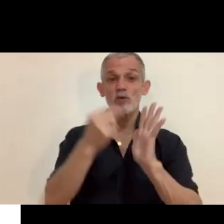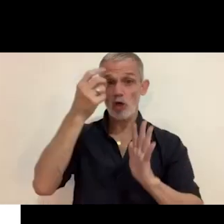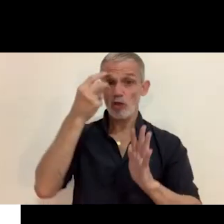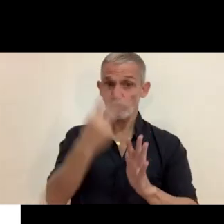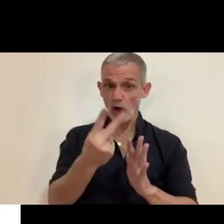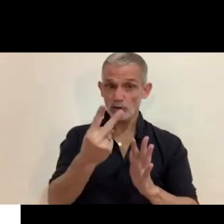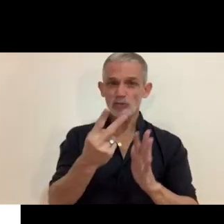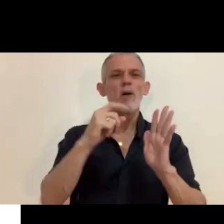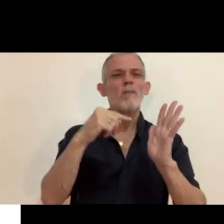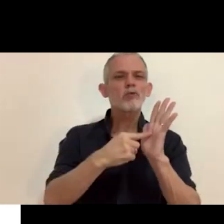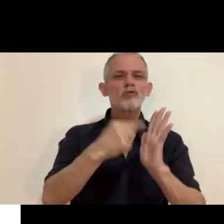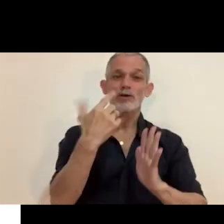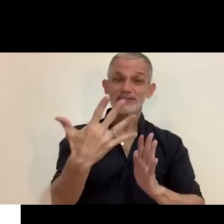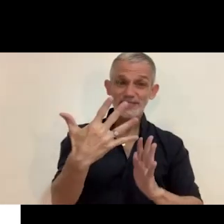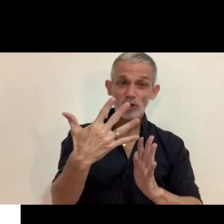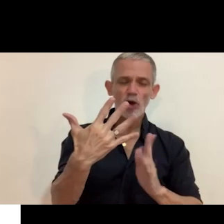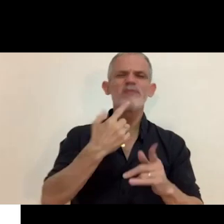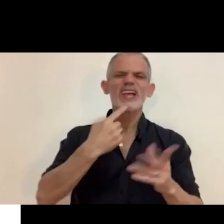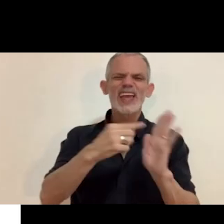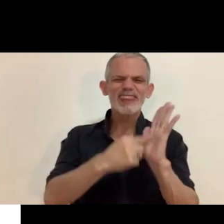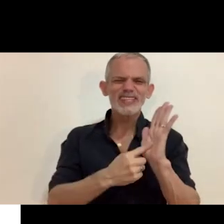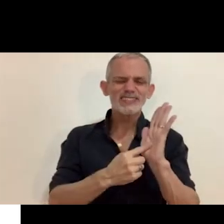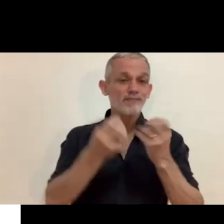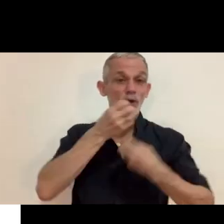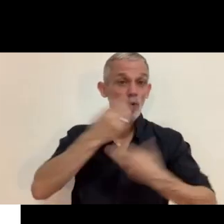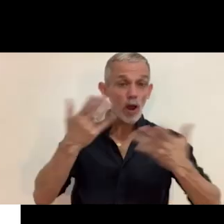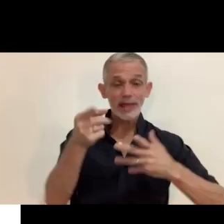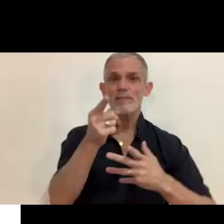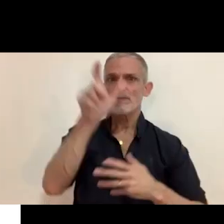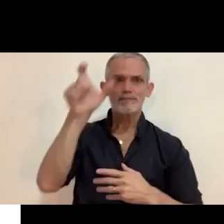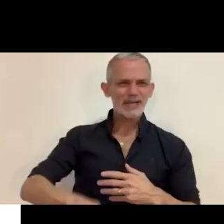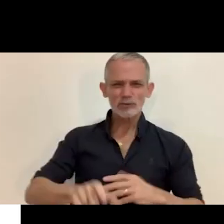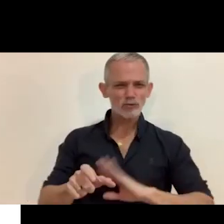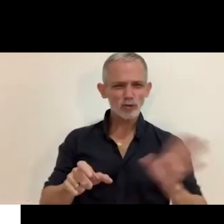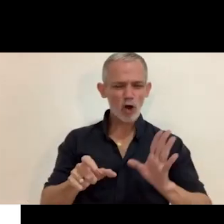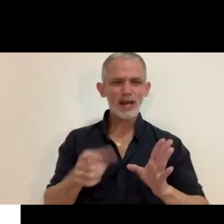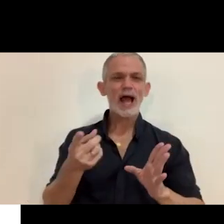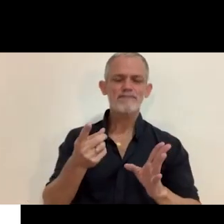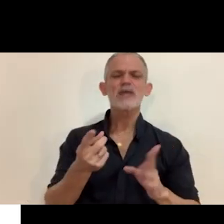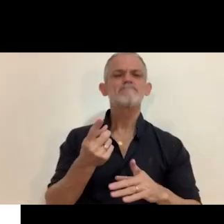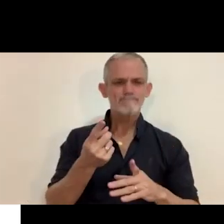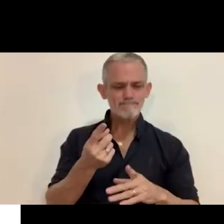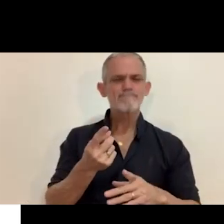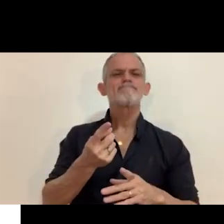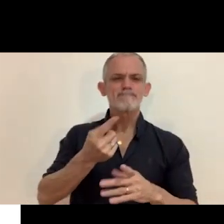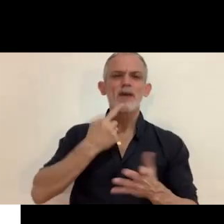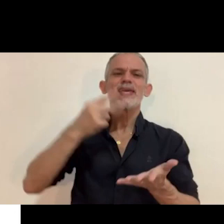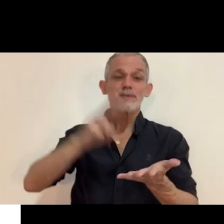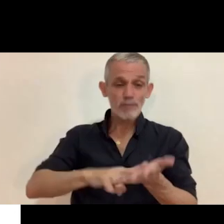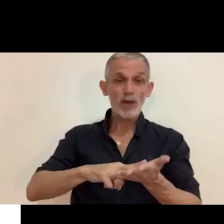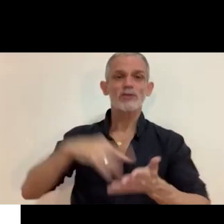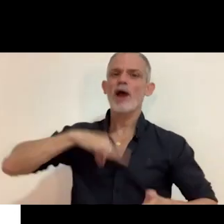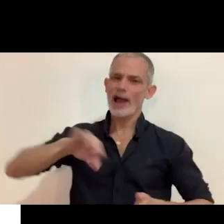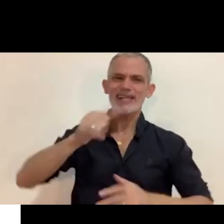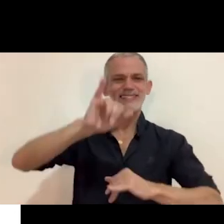apartado 5, nos dice que cualquiera sea el sujeto, queda alcanzado en impuesto a las ganancias a